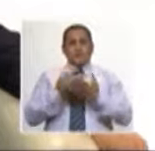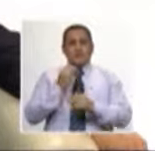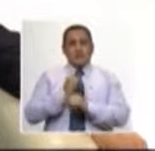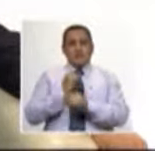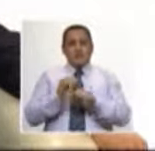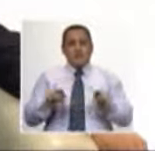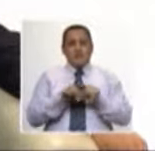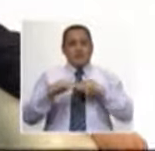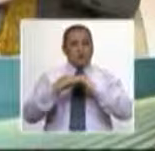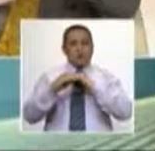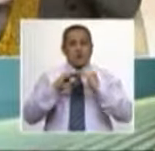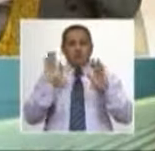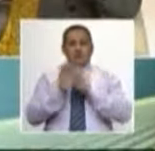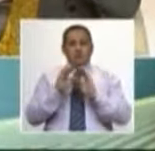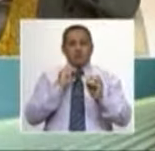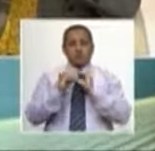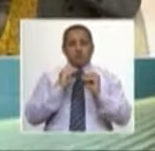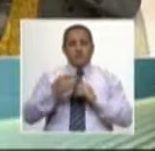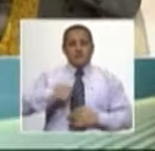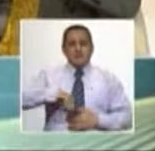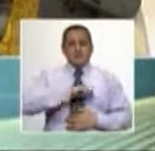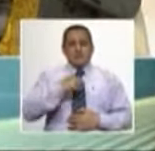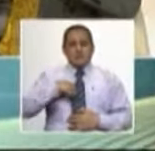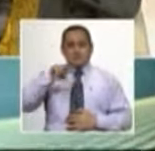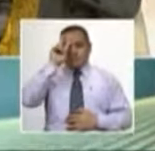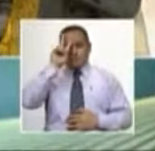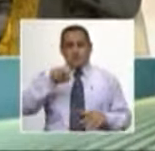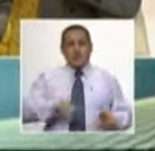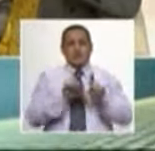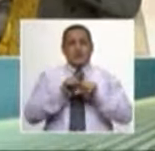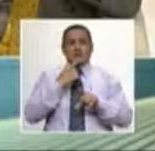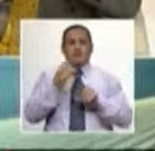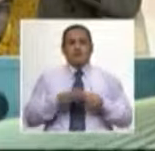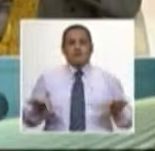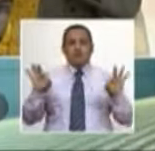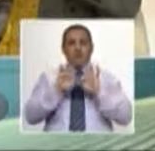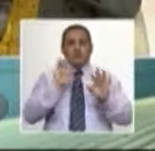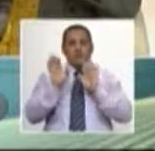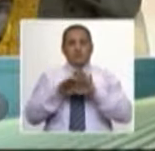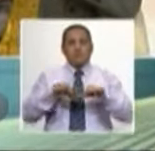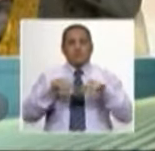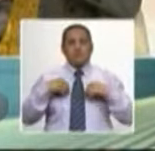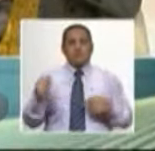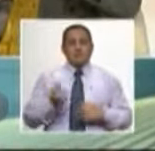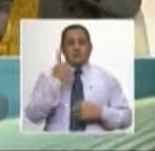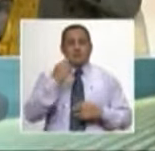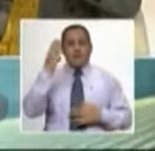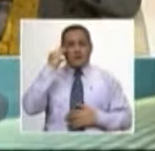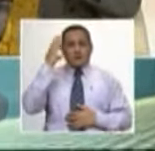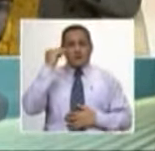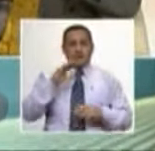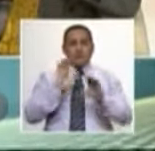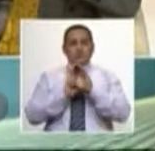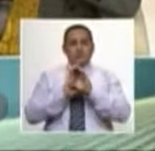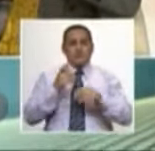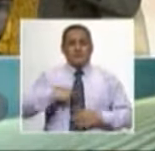similitud entonces entre la regulación entre España y Perú en esta materia. Entonces era muy importante obtener de primera mano la experiencia